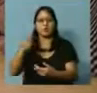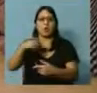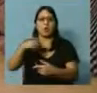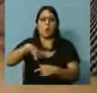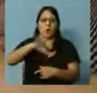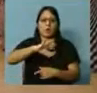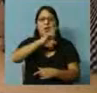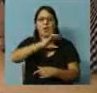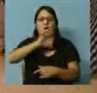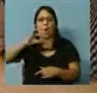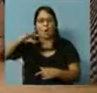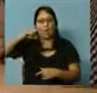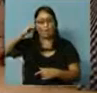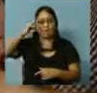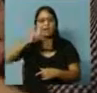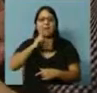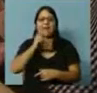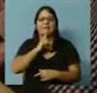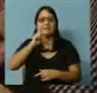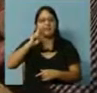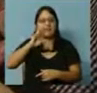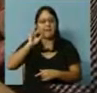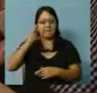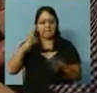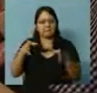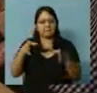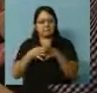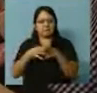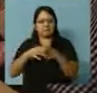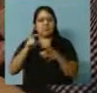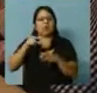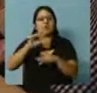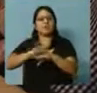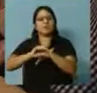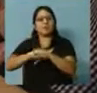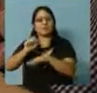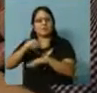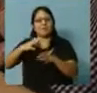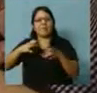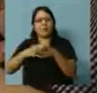cooperativas dirigidas por la ODIGE. Parece,